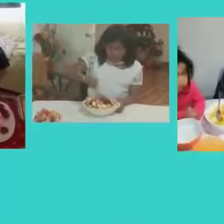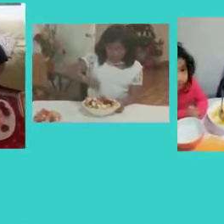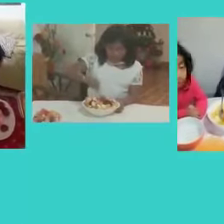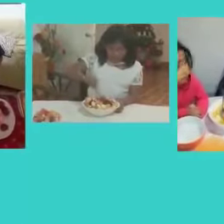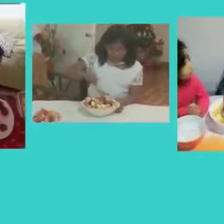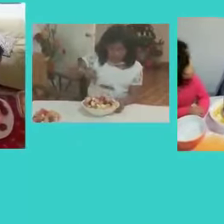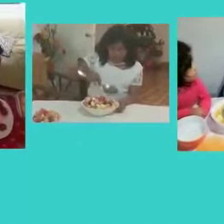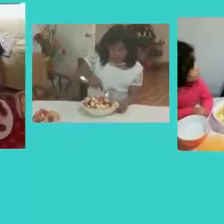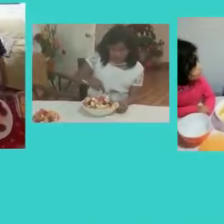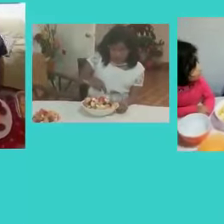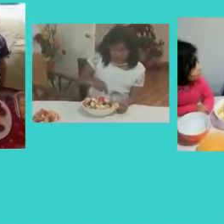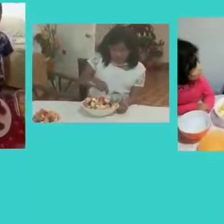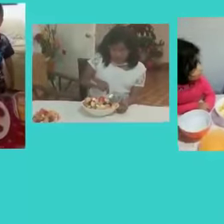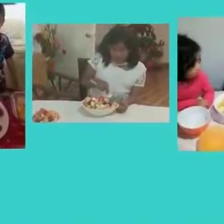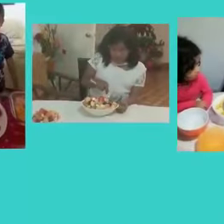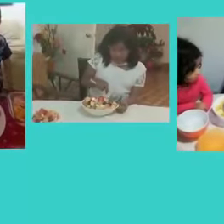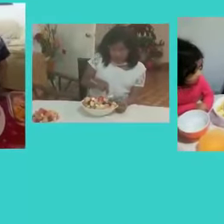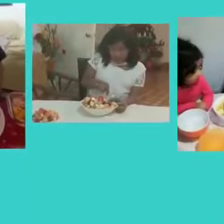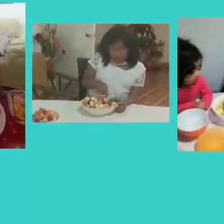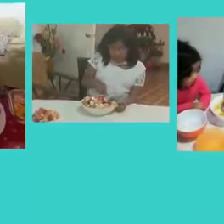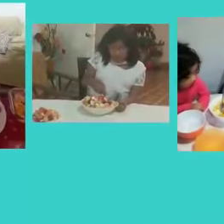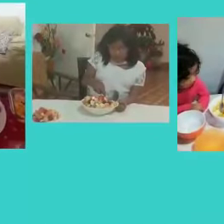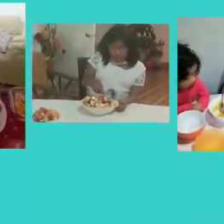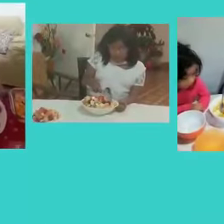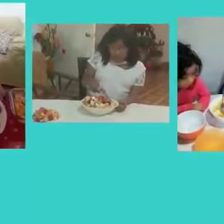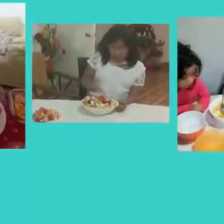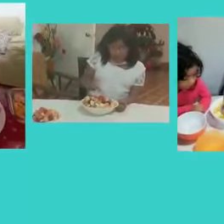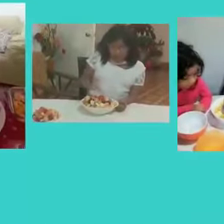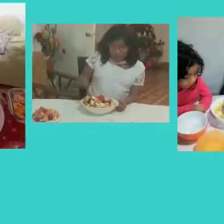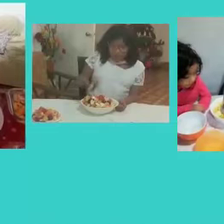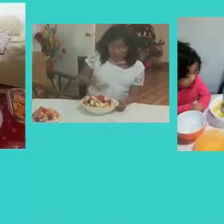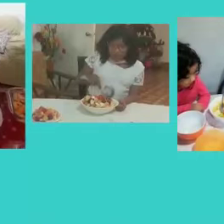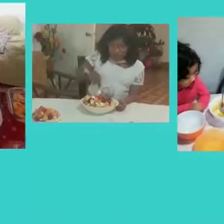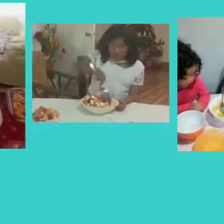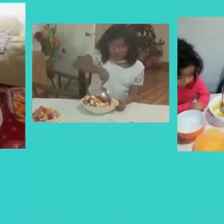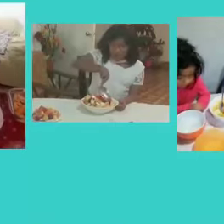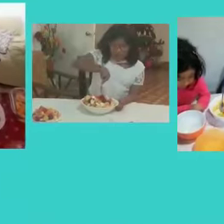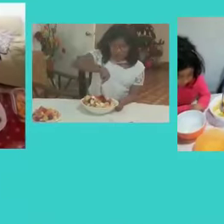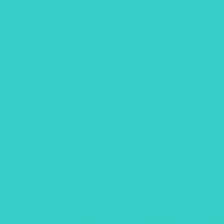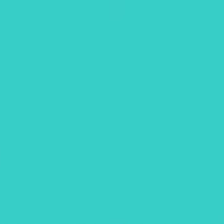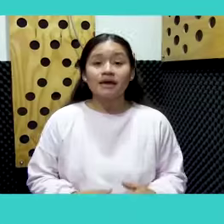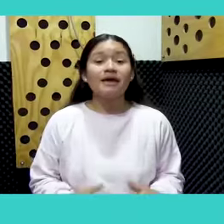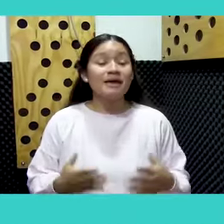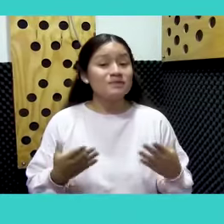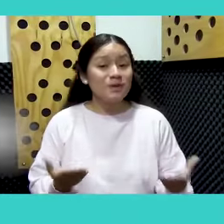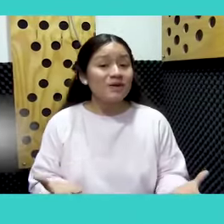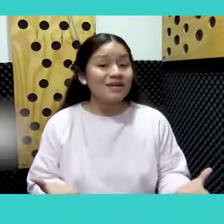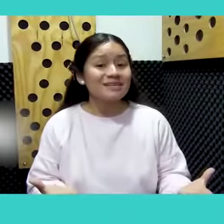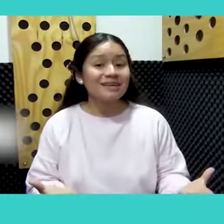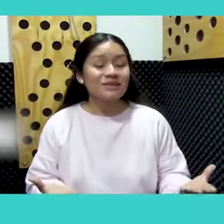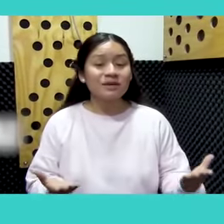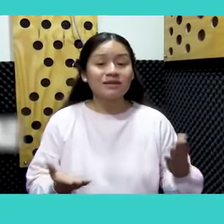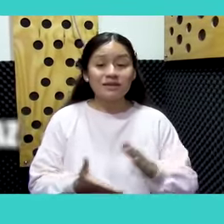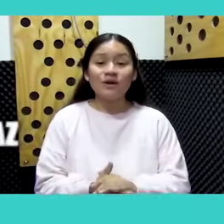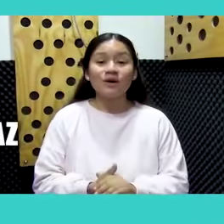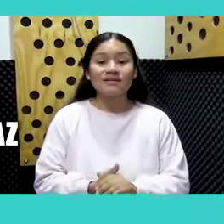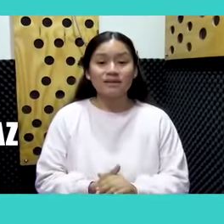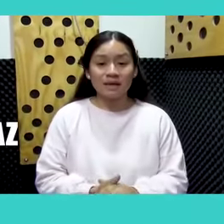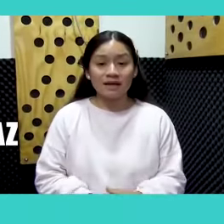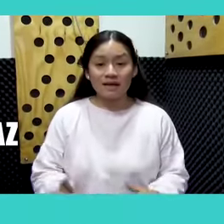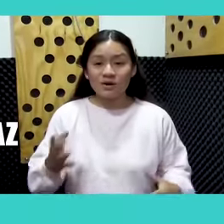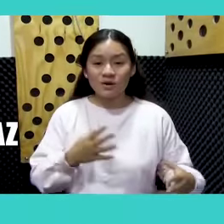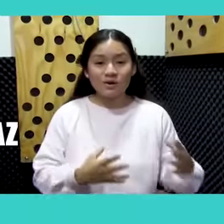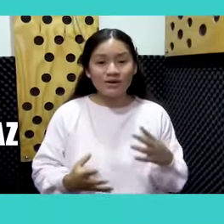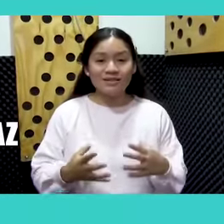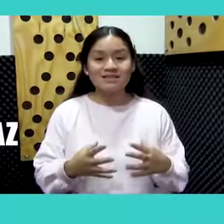¡Qué rico me ha quedado mi ensalada de fruta! ¡Qué rico está mi ensalada de fruta! Espero que se hayan divertido con